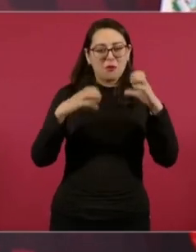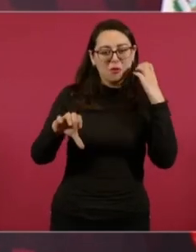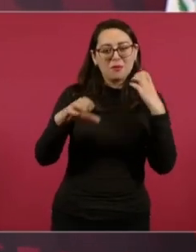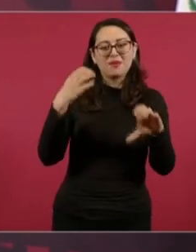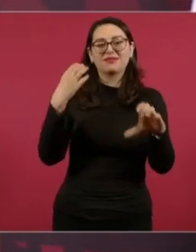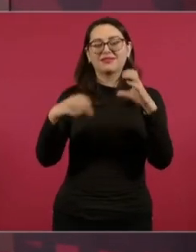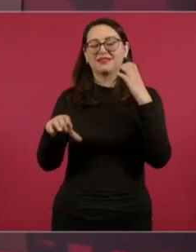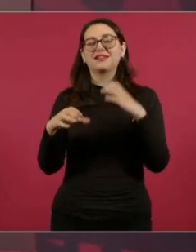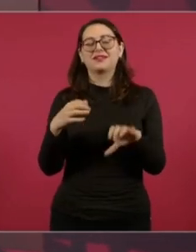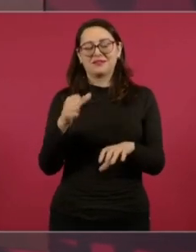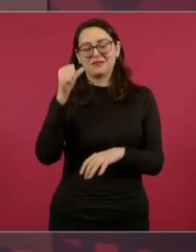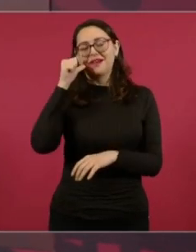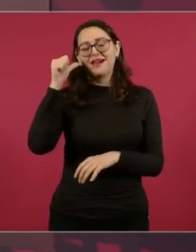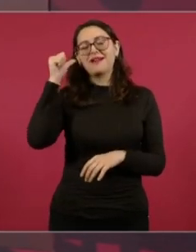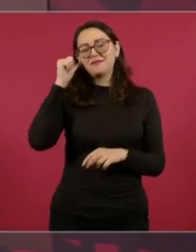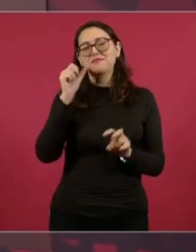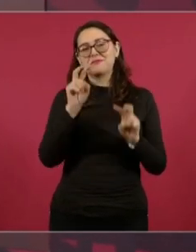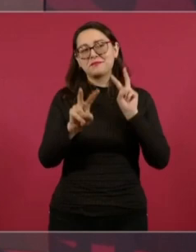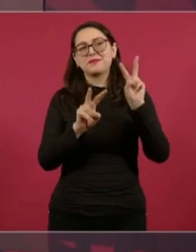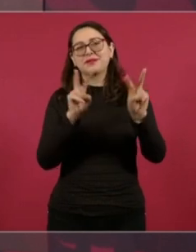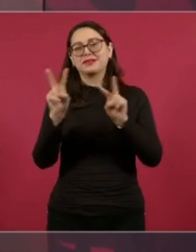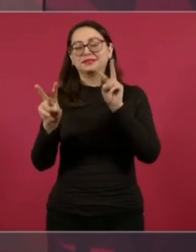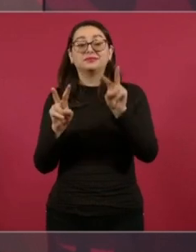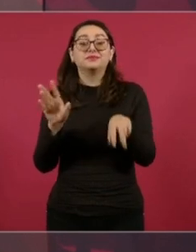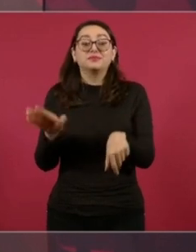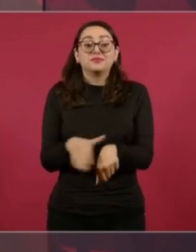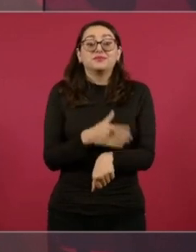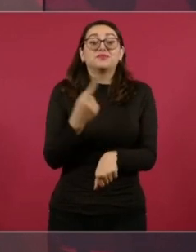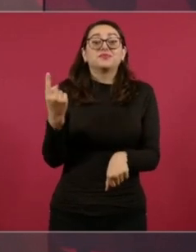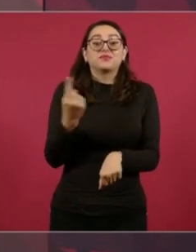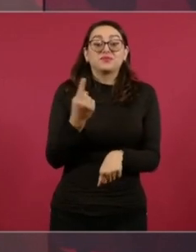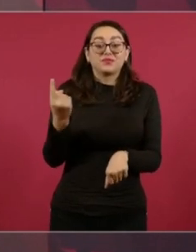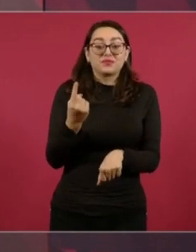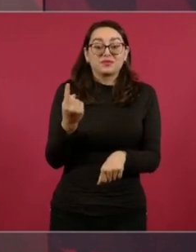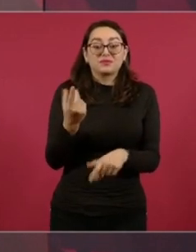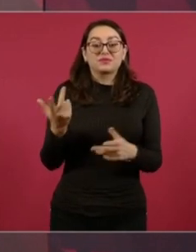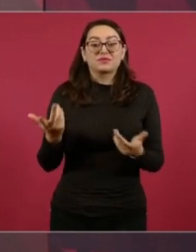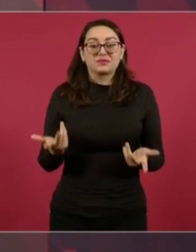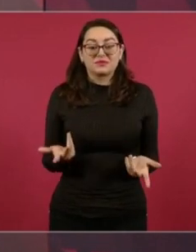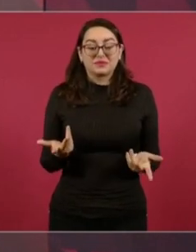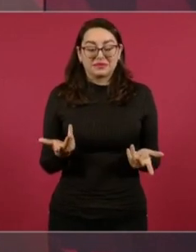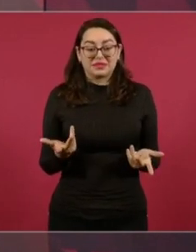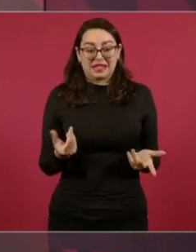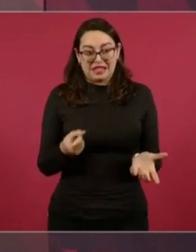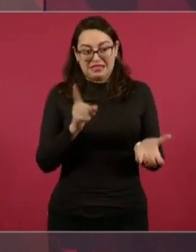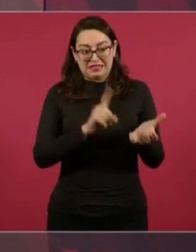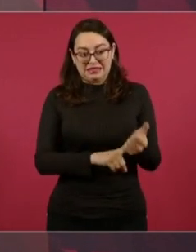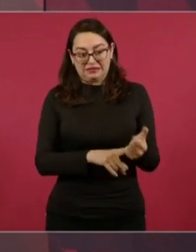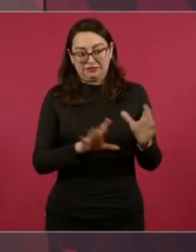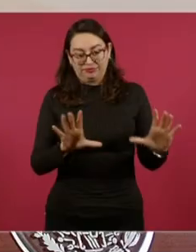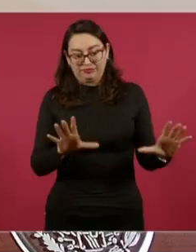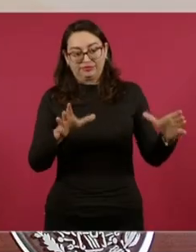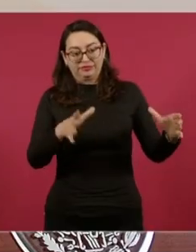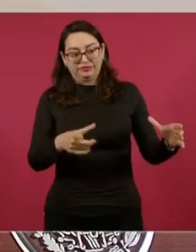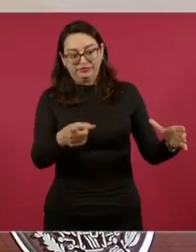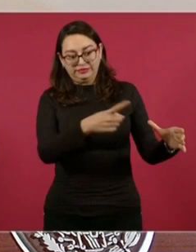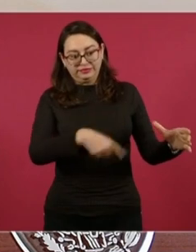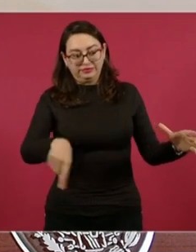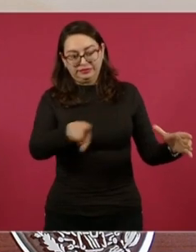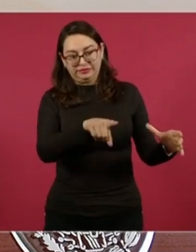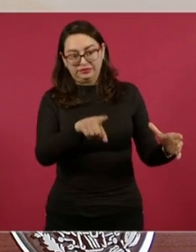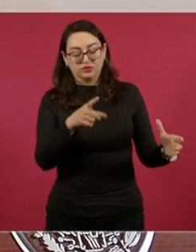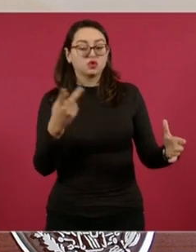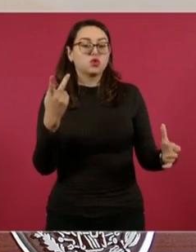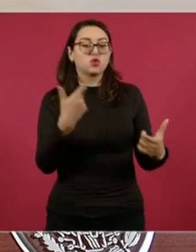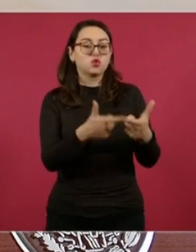gente de este bloque conservador, ¿no?, rechazó las prácticas estas,